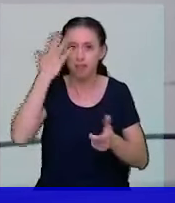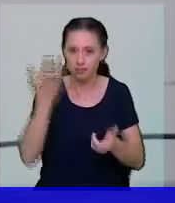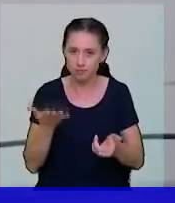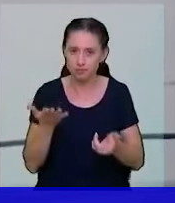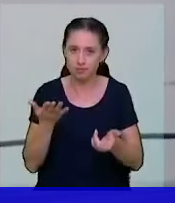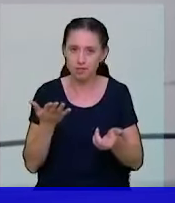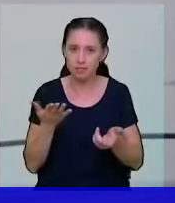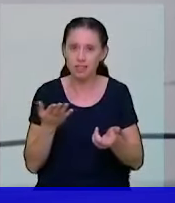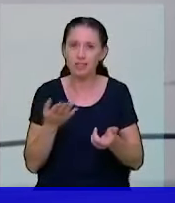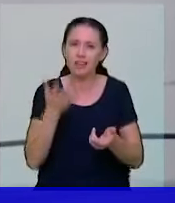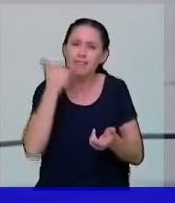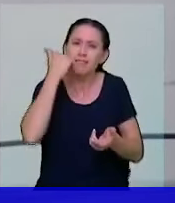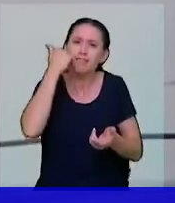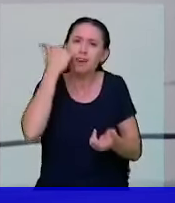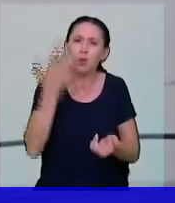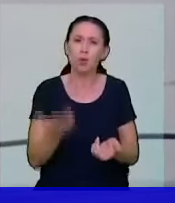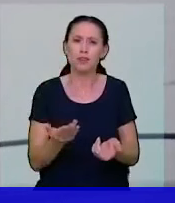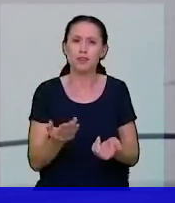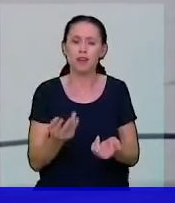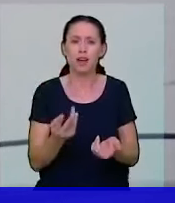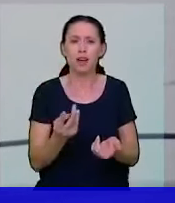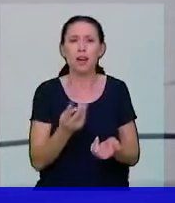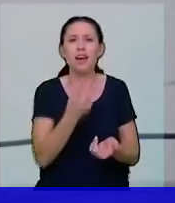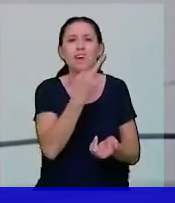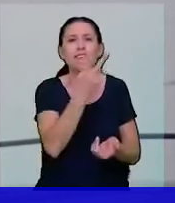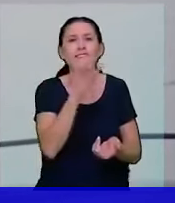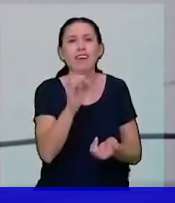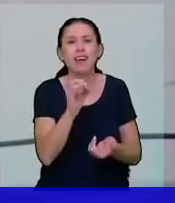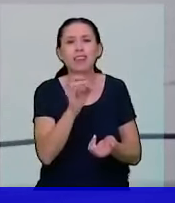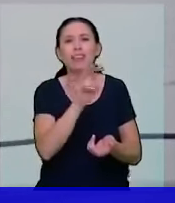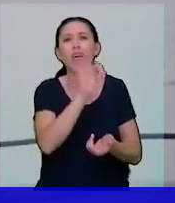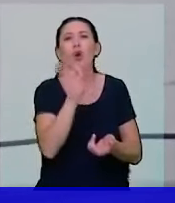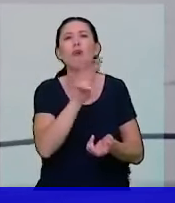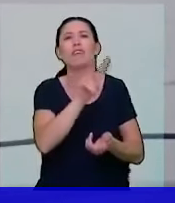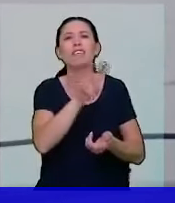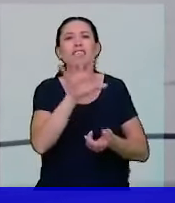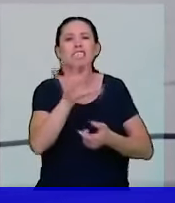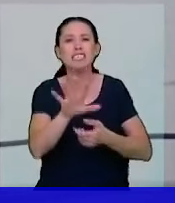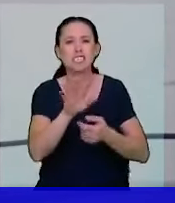Es una vergüenza que salgan 20, 25 presos liberados por